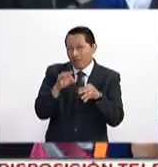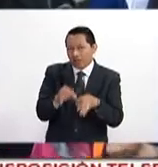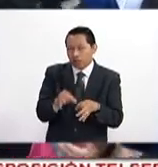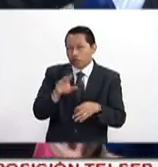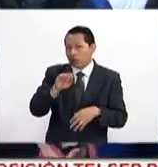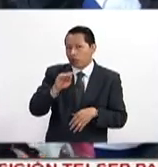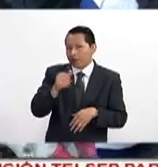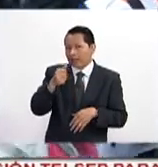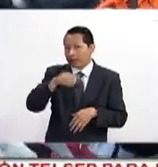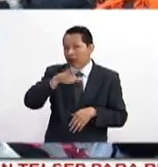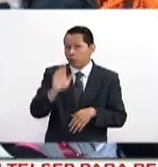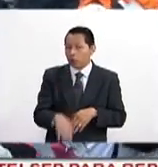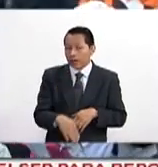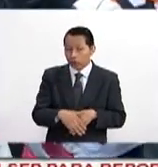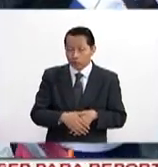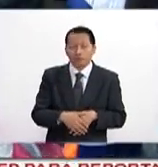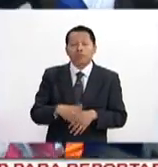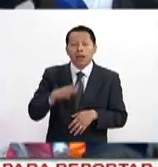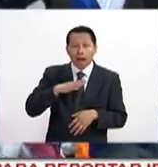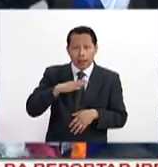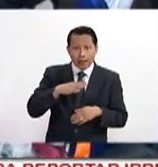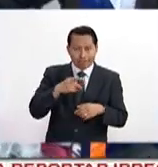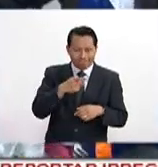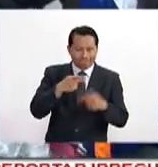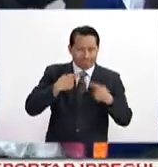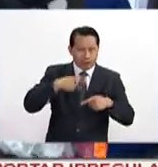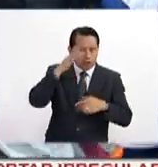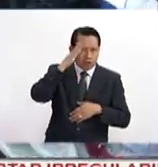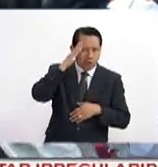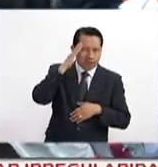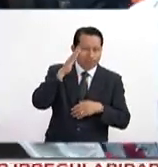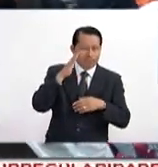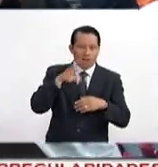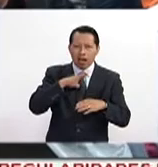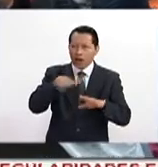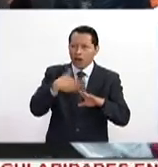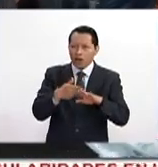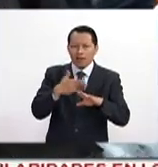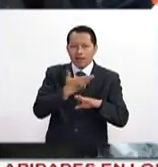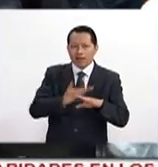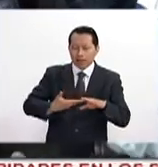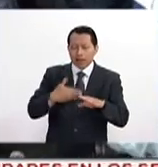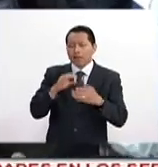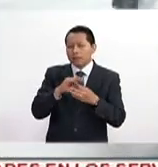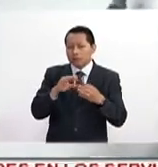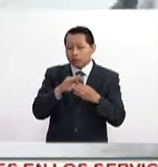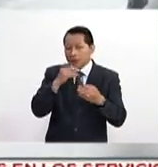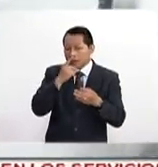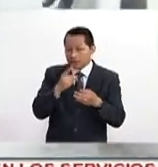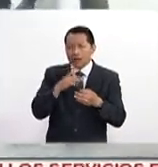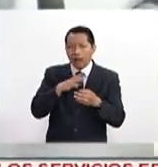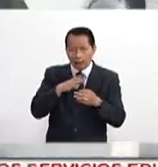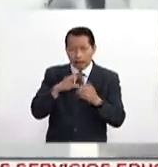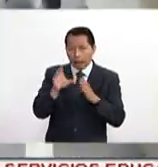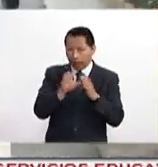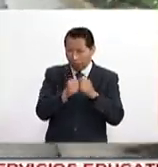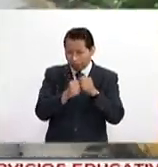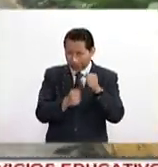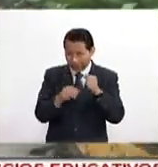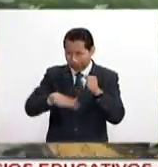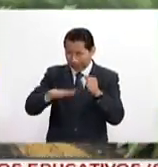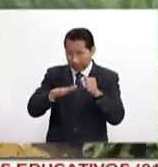oficial 96 muertos. El dirigente opositor afirmó que el pueblo venezolano busca enfrentar el fraude constituyente y lograr